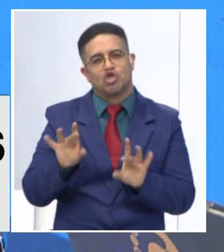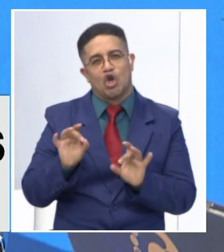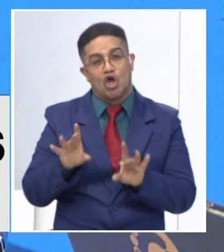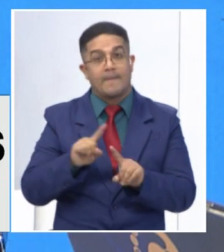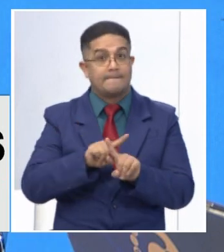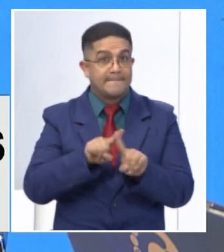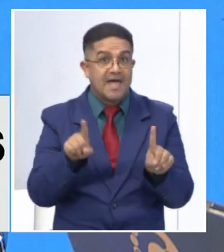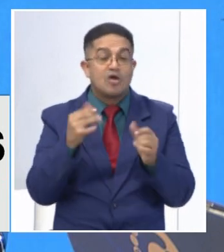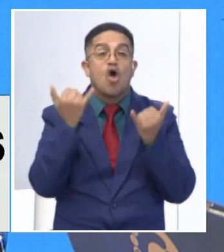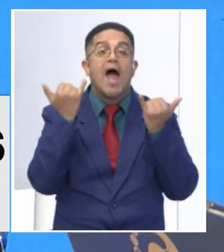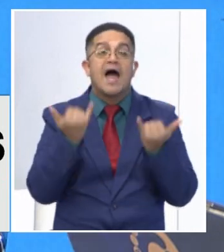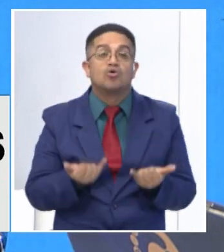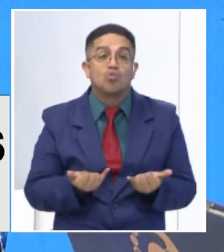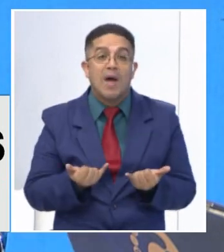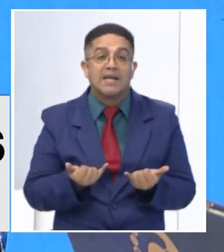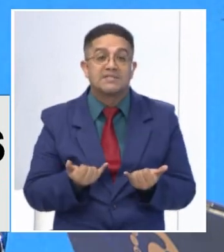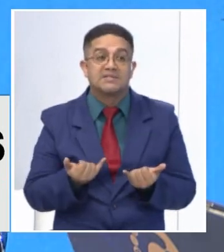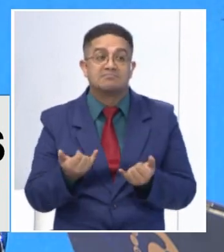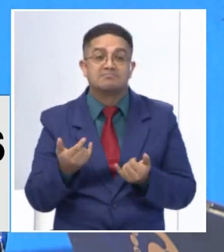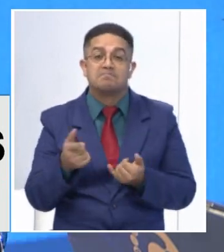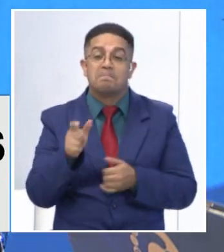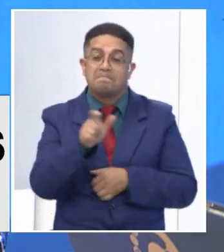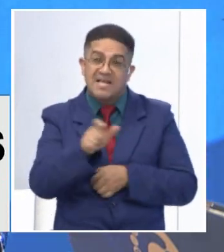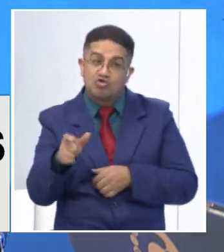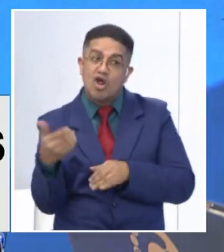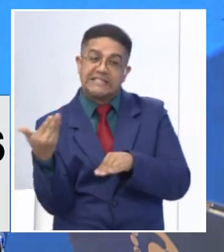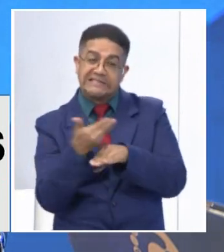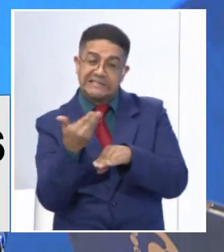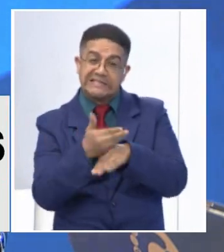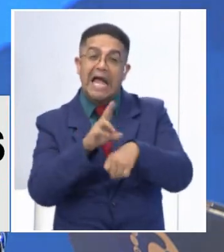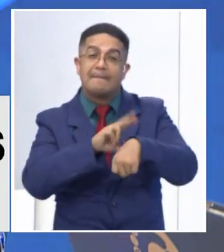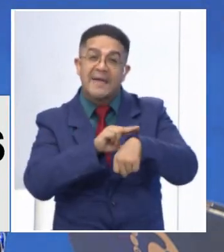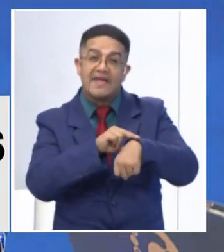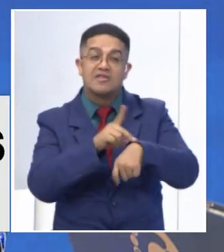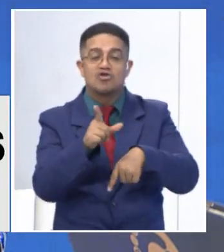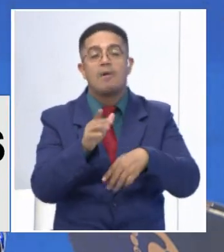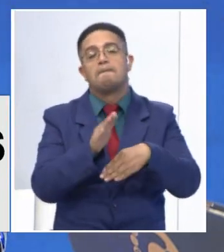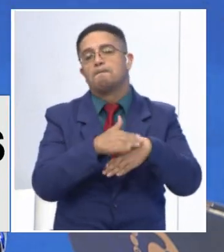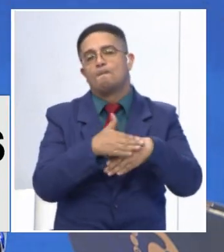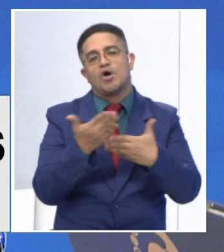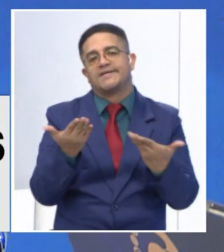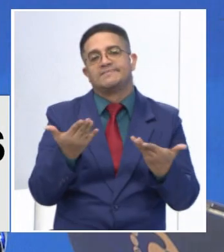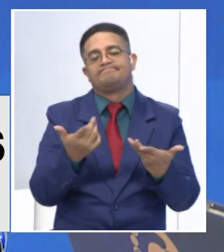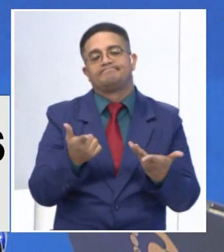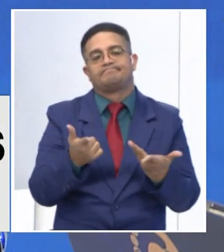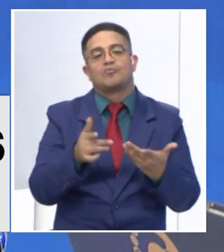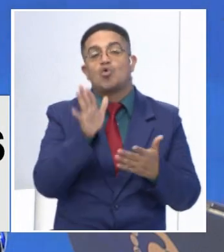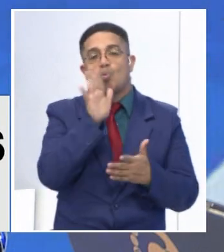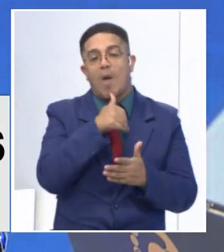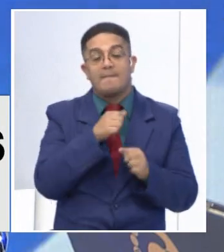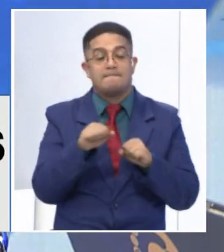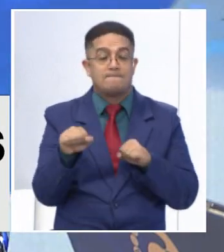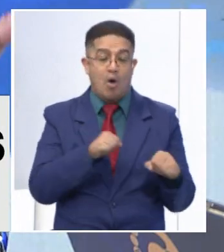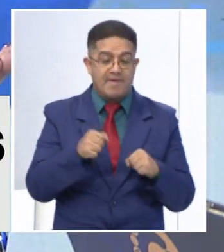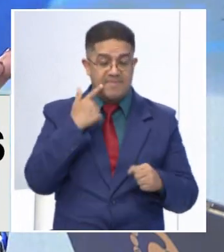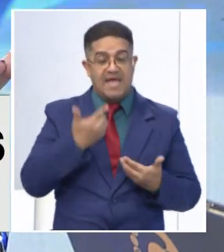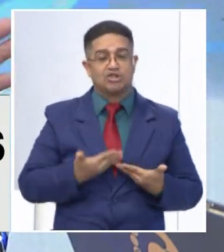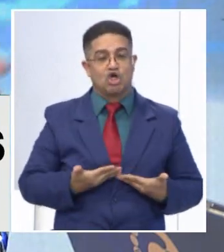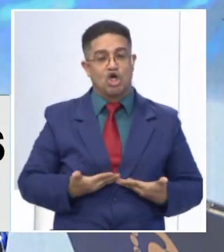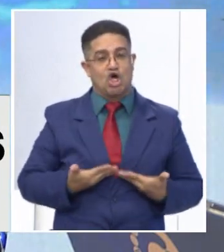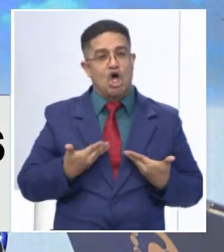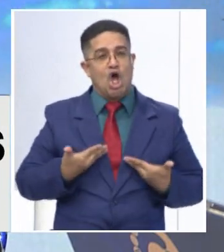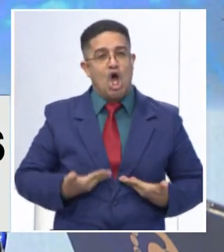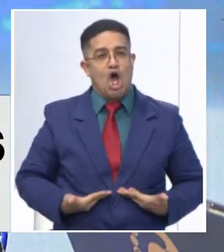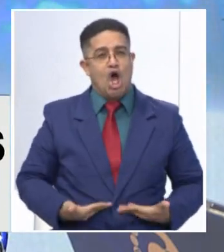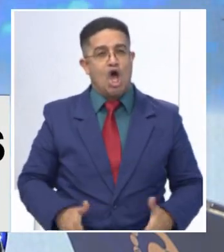la actualidad, el motivo más frecuente es por alguna disociación o incoordinación en los movimientos de la musculatura cuando no tenemos la presencia,